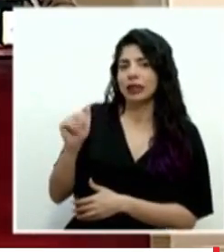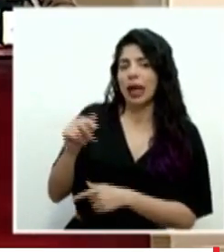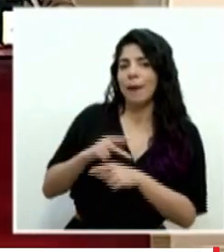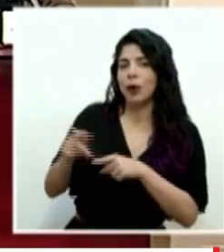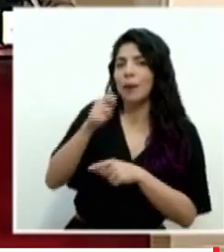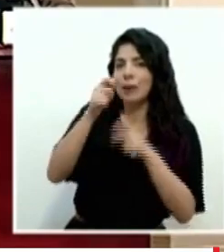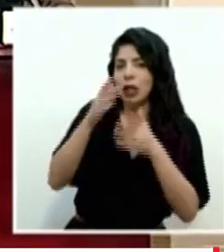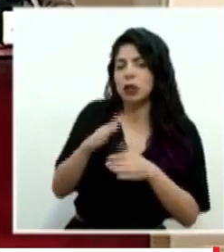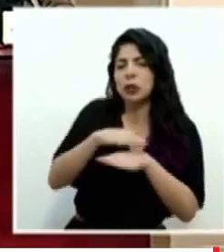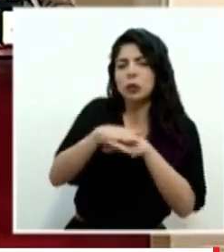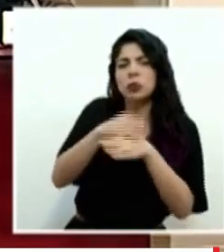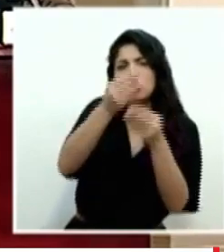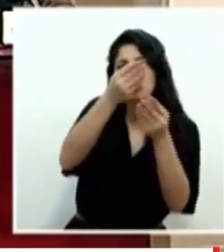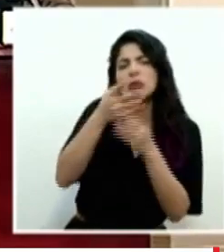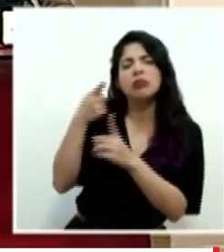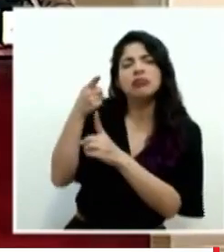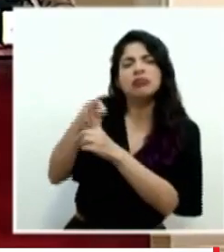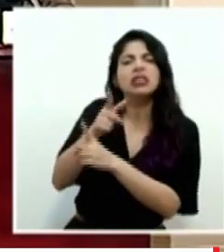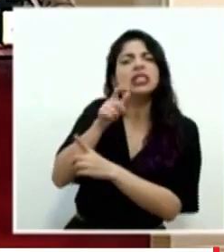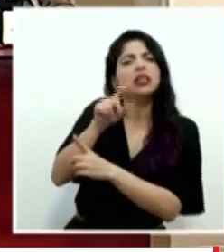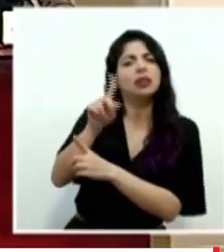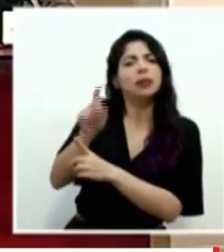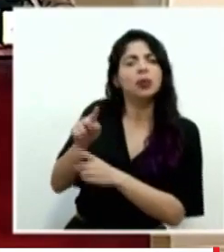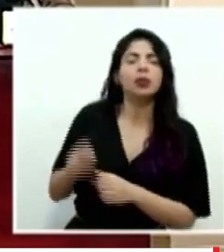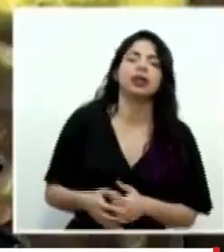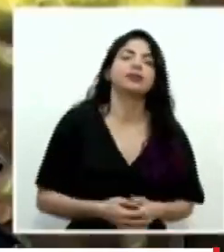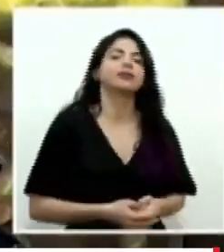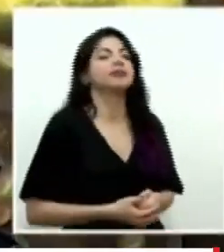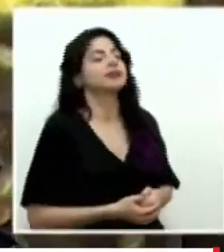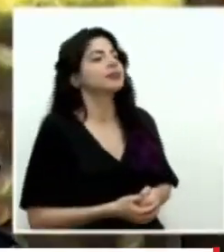puroperiodismo.com. Por favor, don Edgar, indicar hacia quién estaría dirigida su consulta.